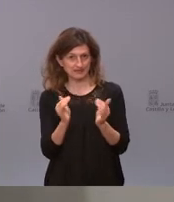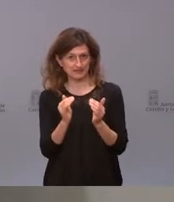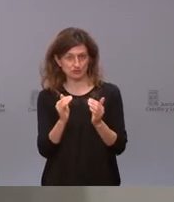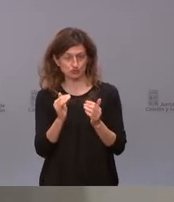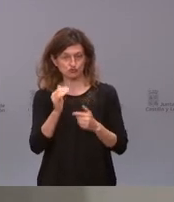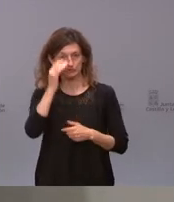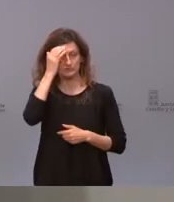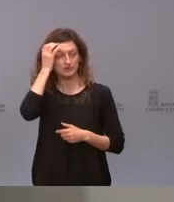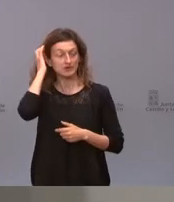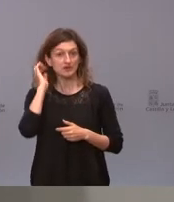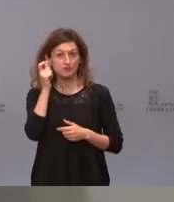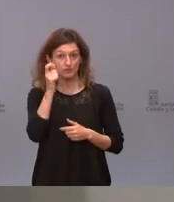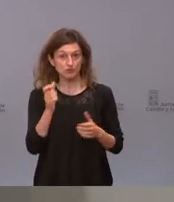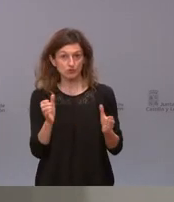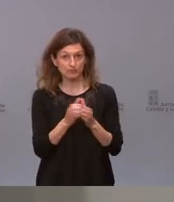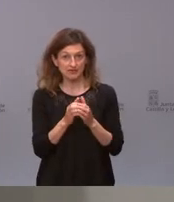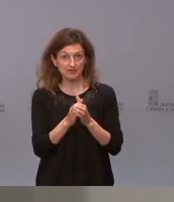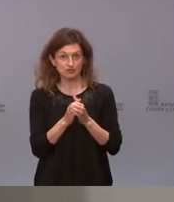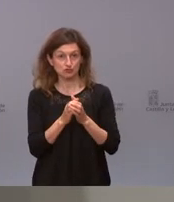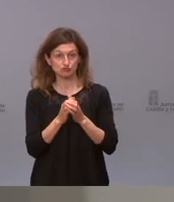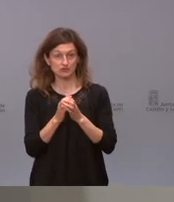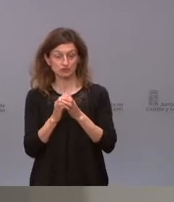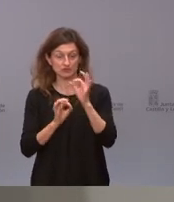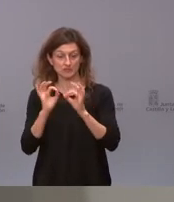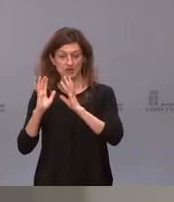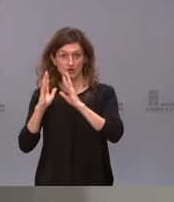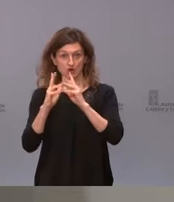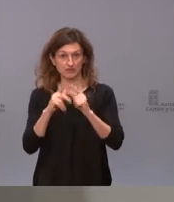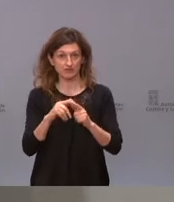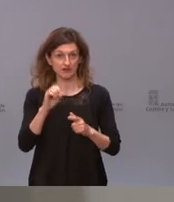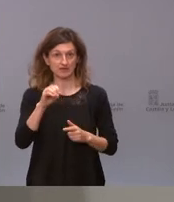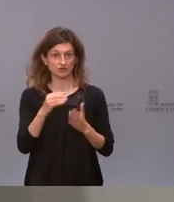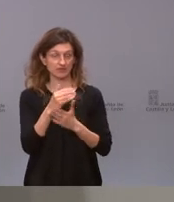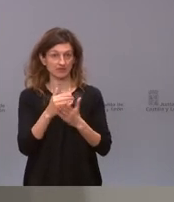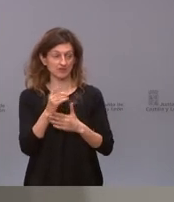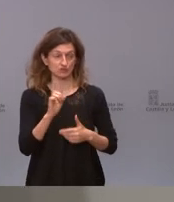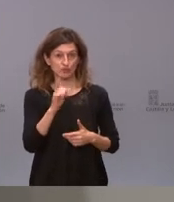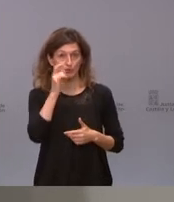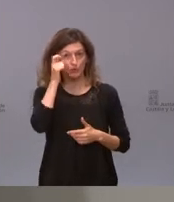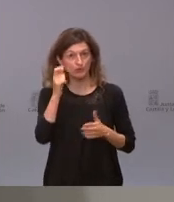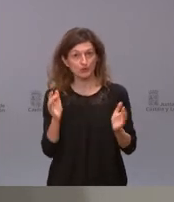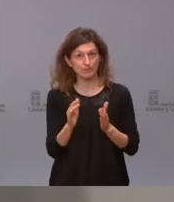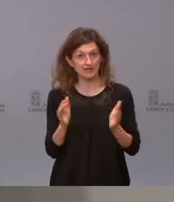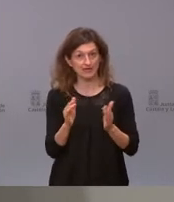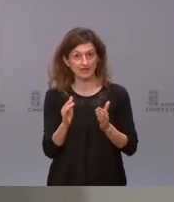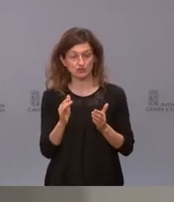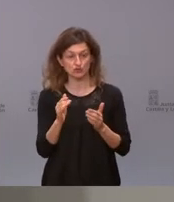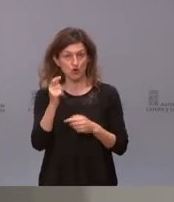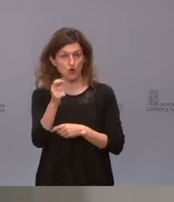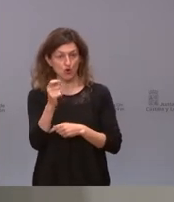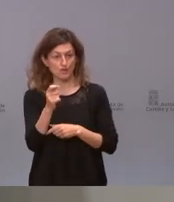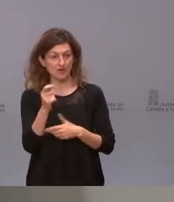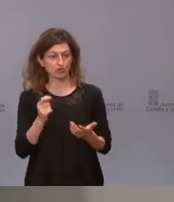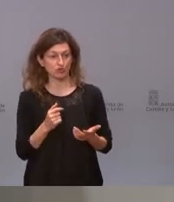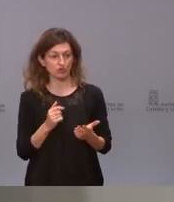poblaciones que son más pequeñas la incidencia que nosotros utilizamos no es la incidencia 14 días porque tú en un pueblo pequeñito no como el medio pero un